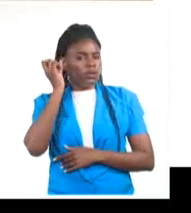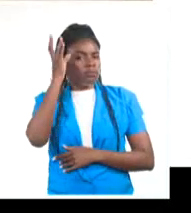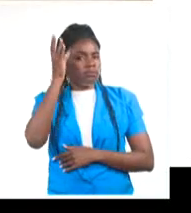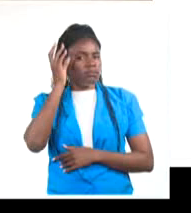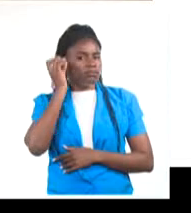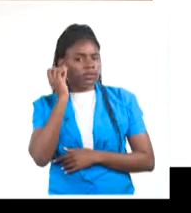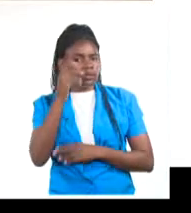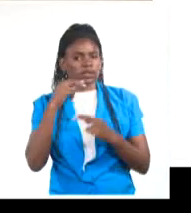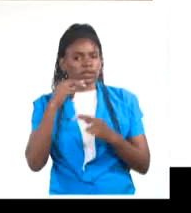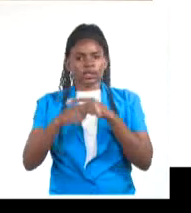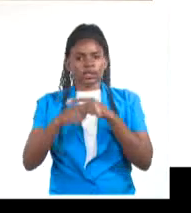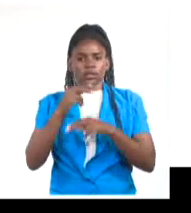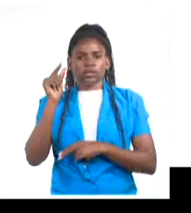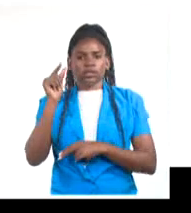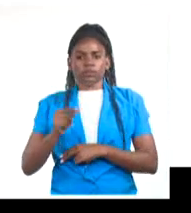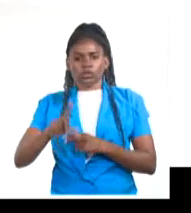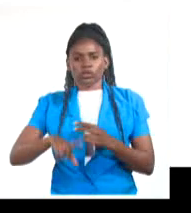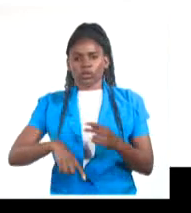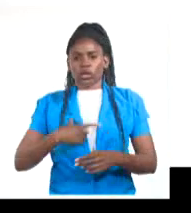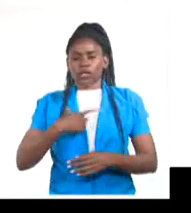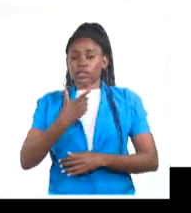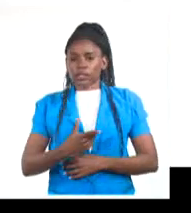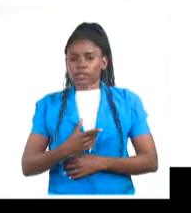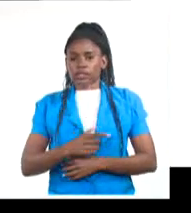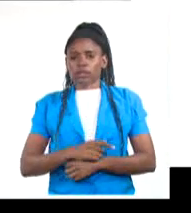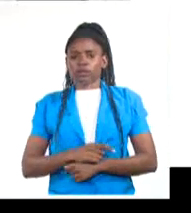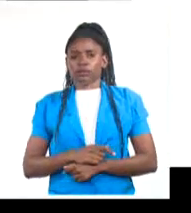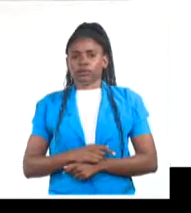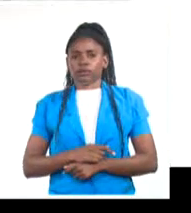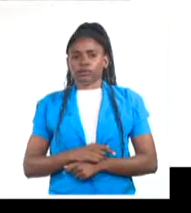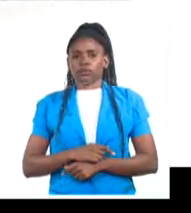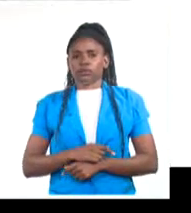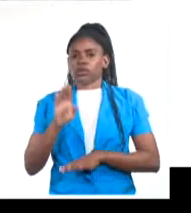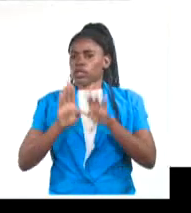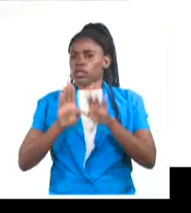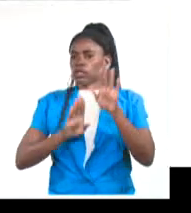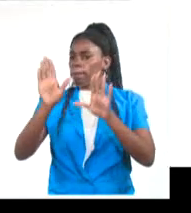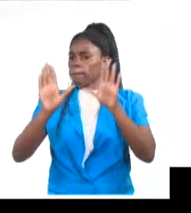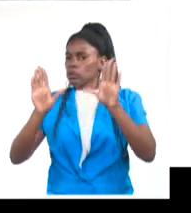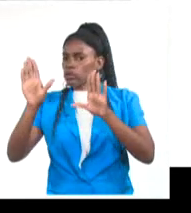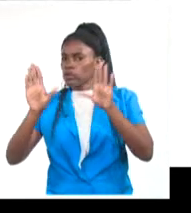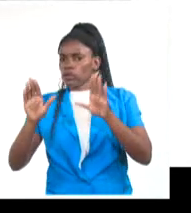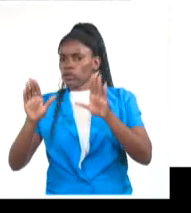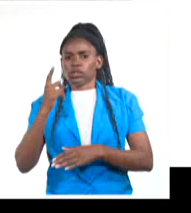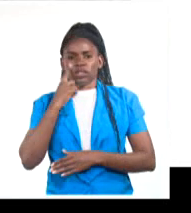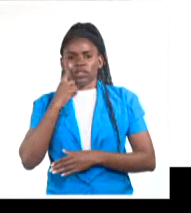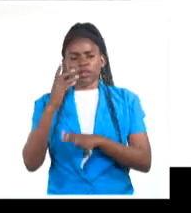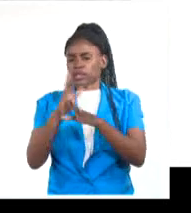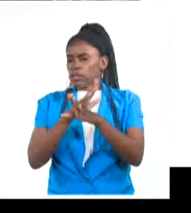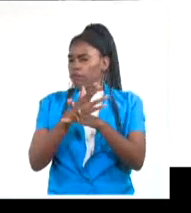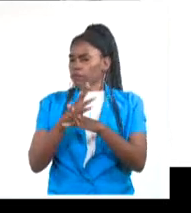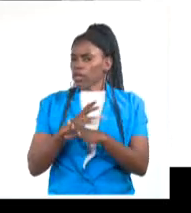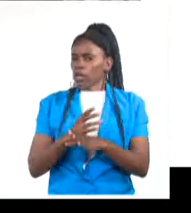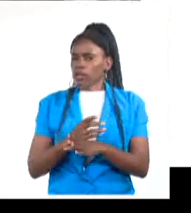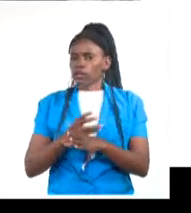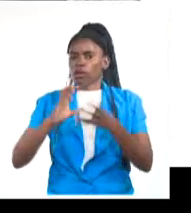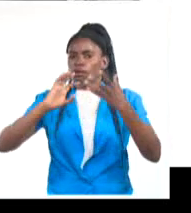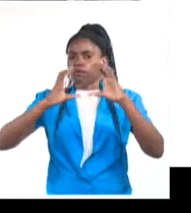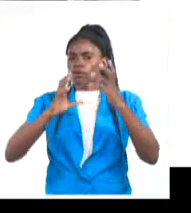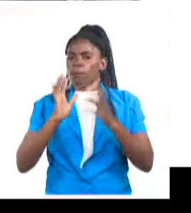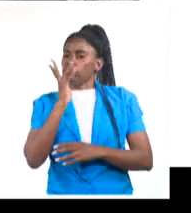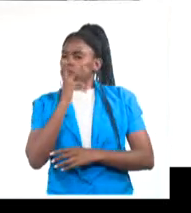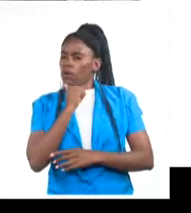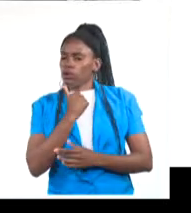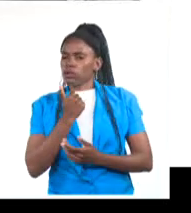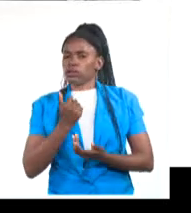participantes. La exposición, convocada por el proyecto Lente Artístico, exhibe más de una veintena de imágenes de